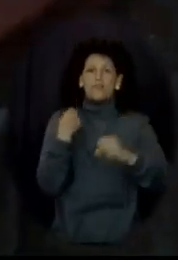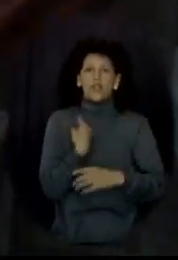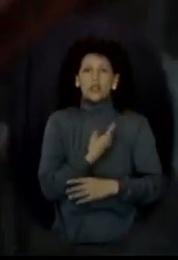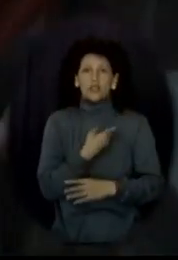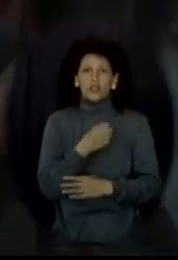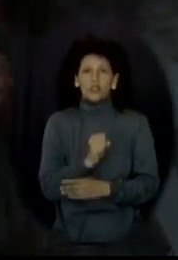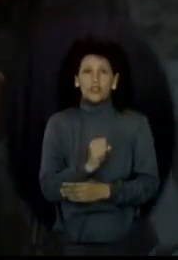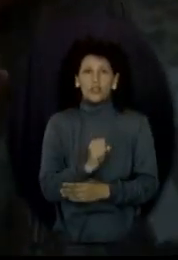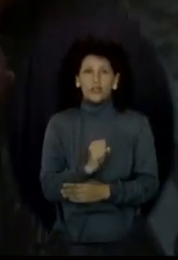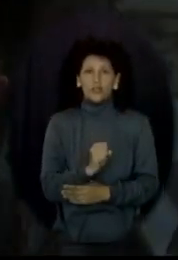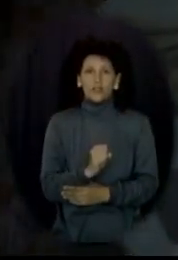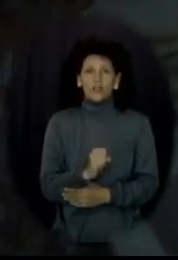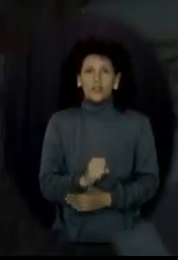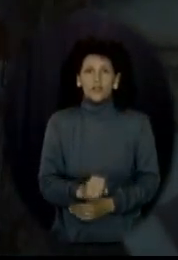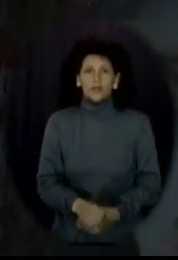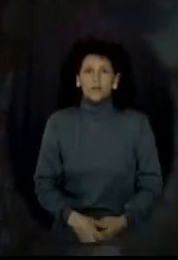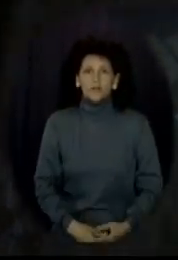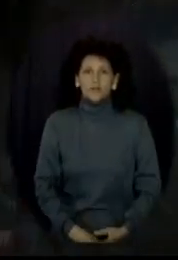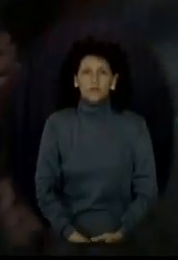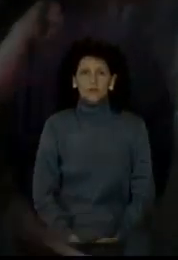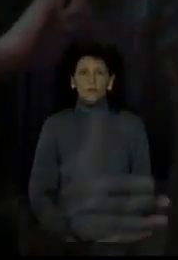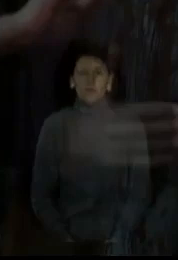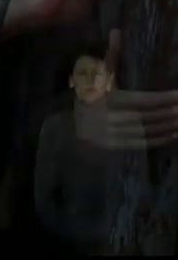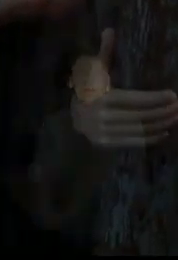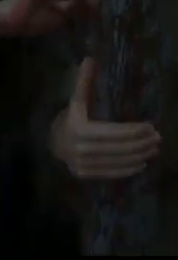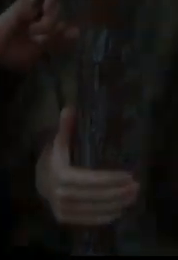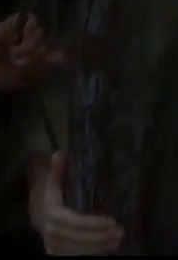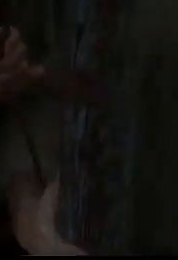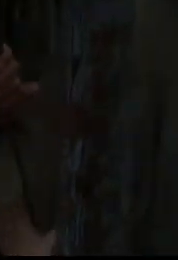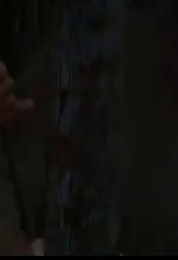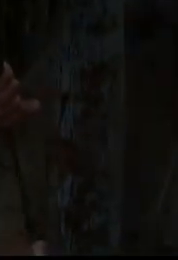¡Señor, nos estamos hundiendo! ¡Sálvanos!